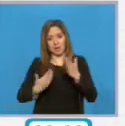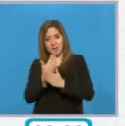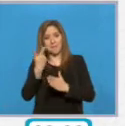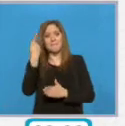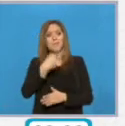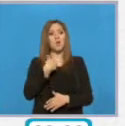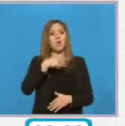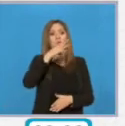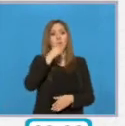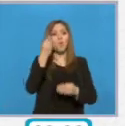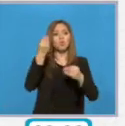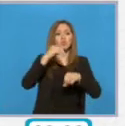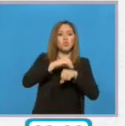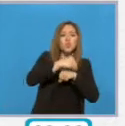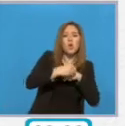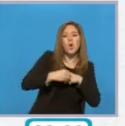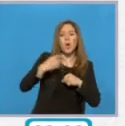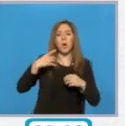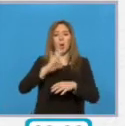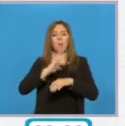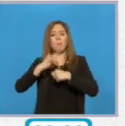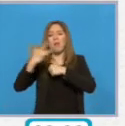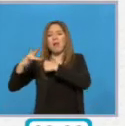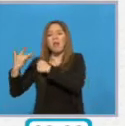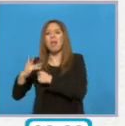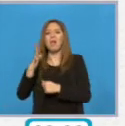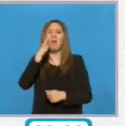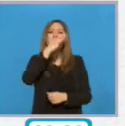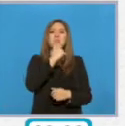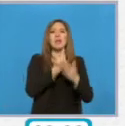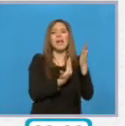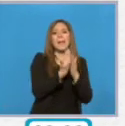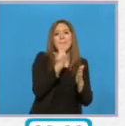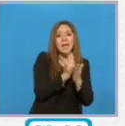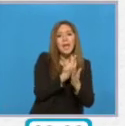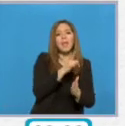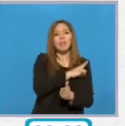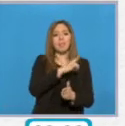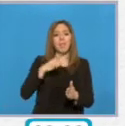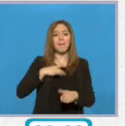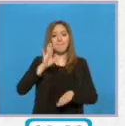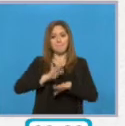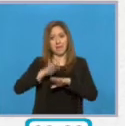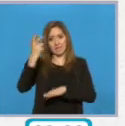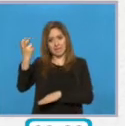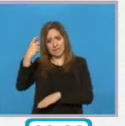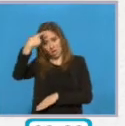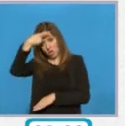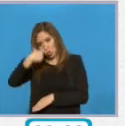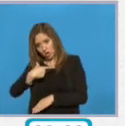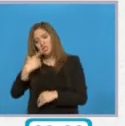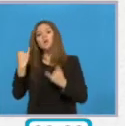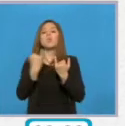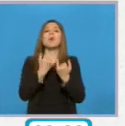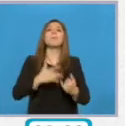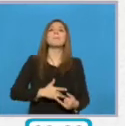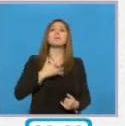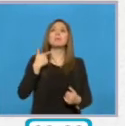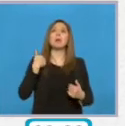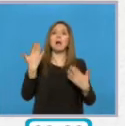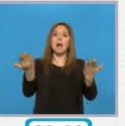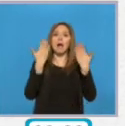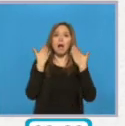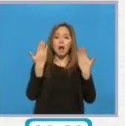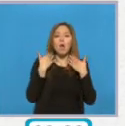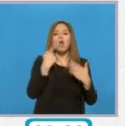utilizar brillos y lentejuelas y cosas así porque es un evento de día. Tengo que llevarlo más hacia la noche. Lo mismo para el clima. Si tengo calor,